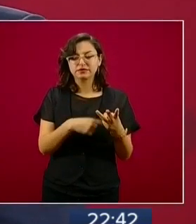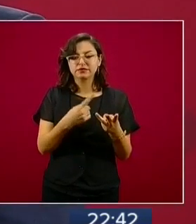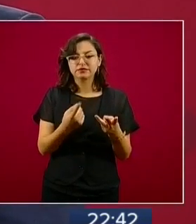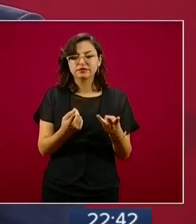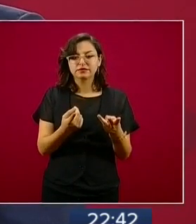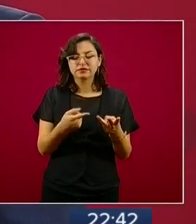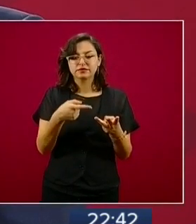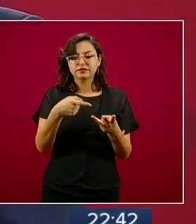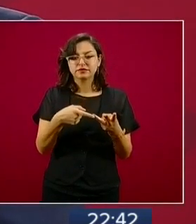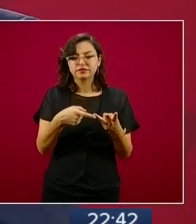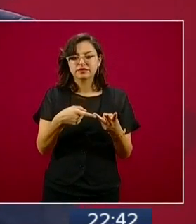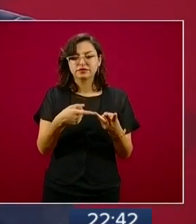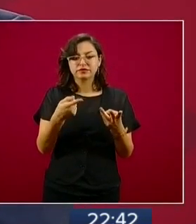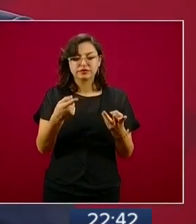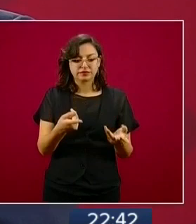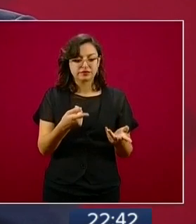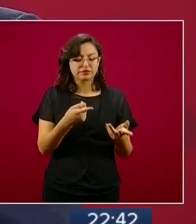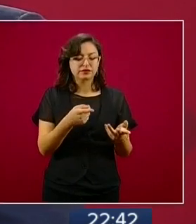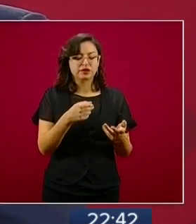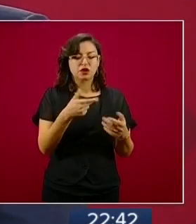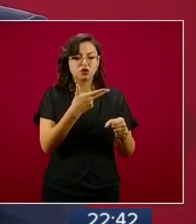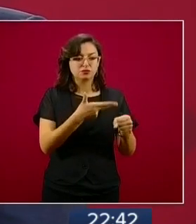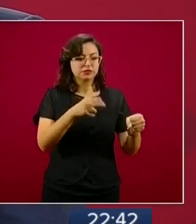atender coronavirus